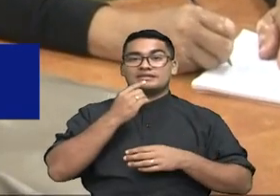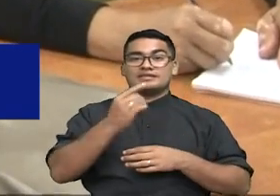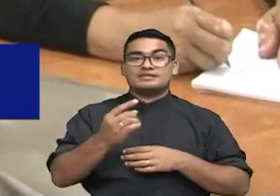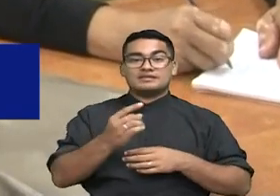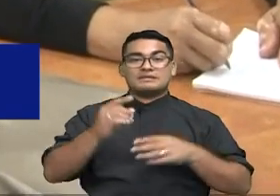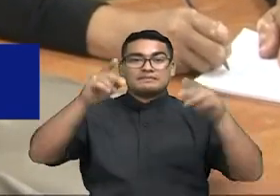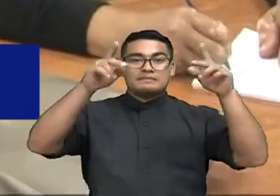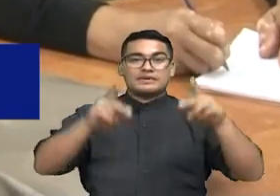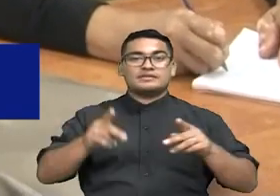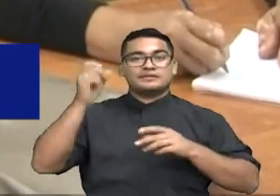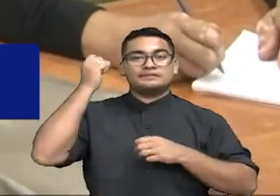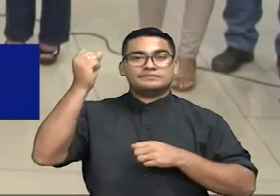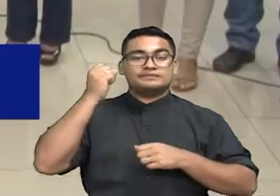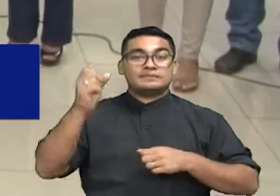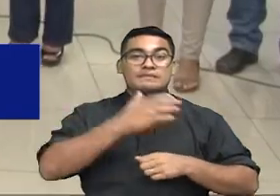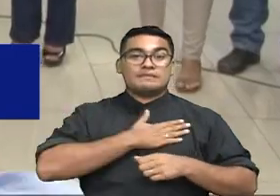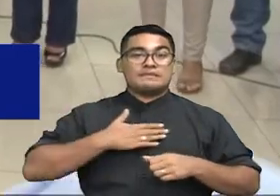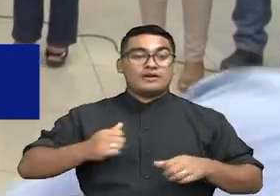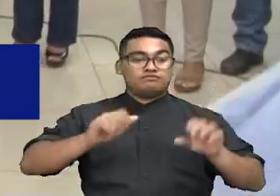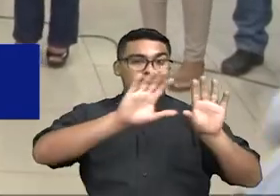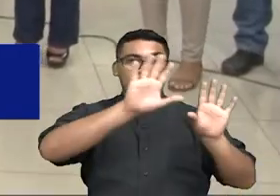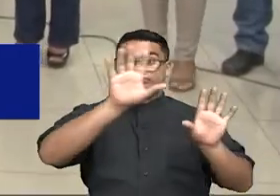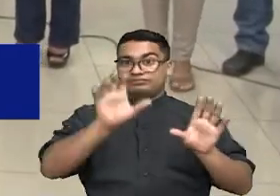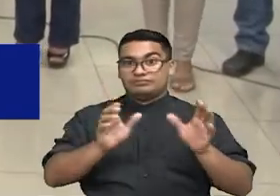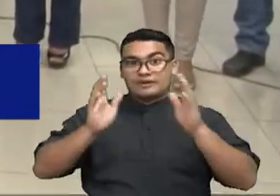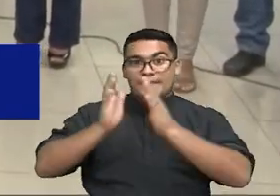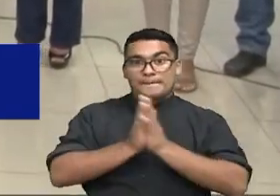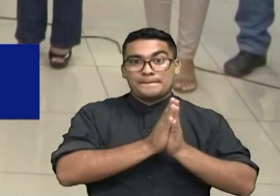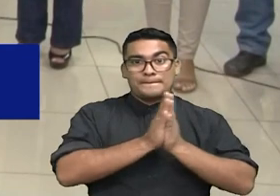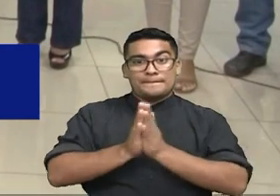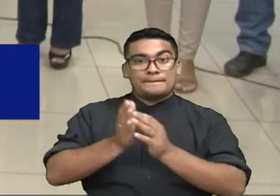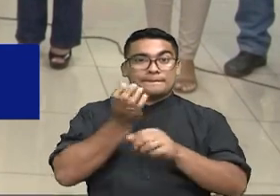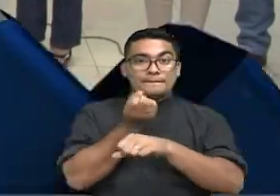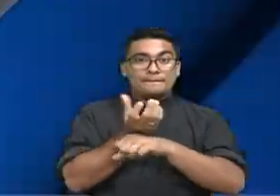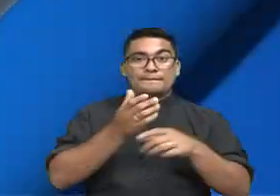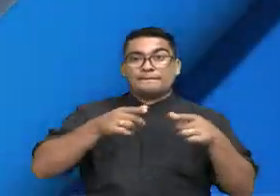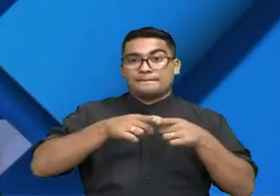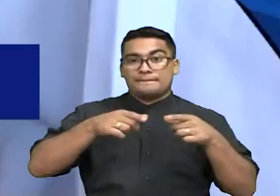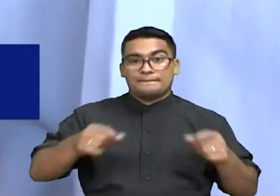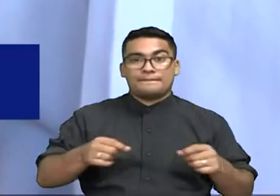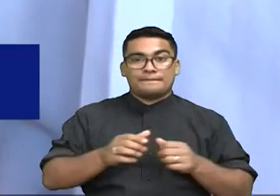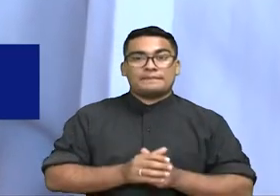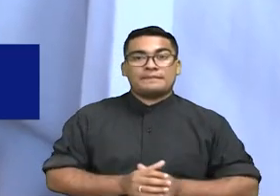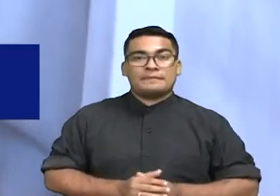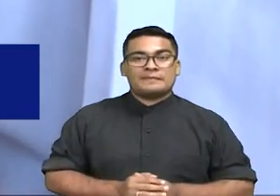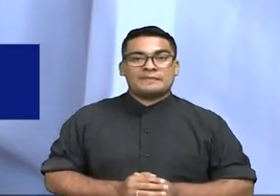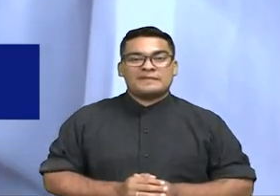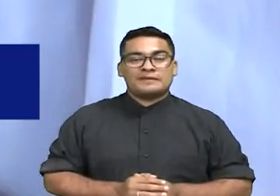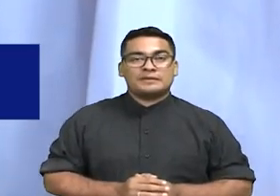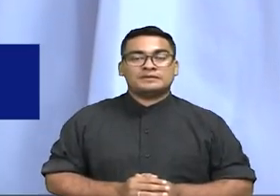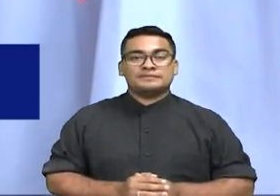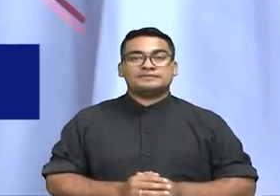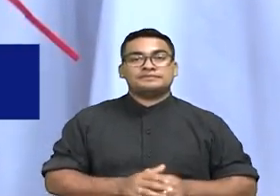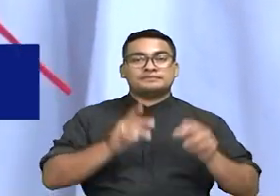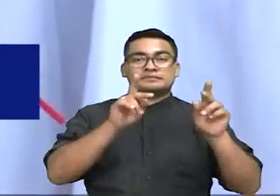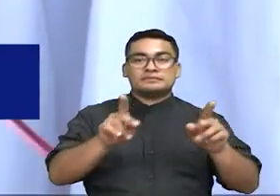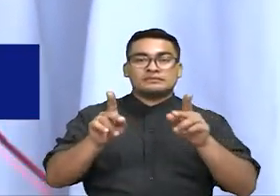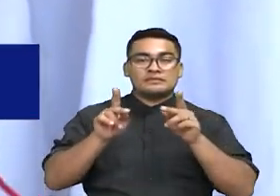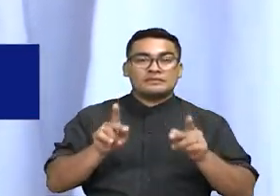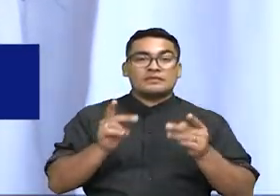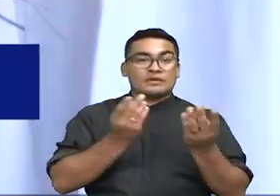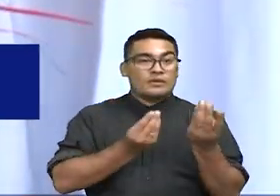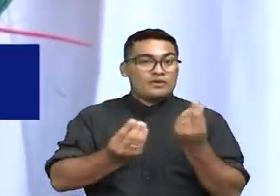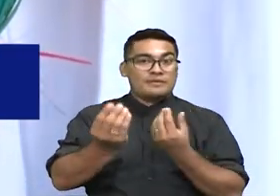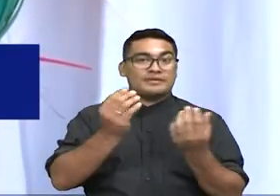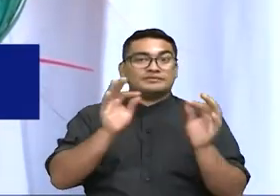los ganadores de los mejores altares a la Virgen por la Alcaldía de Managua. Los protagonistas de la